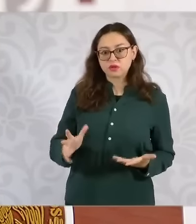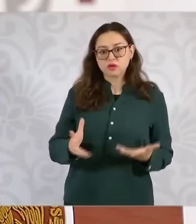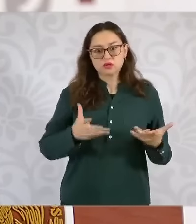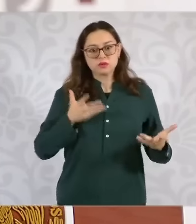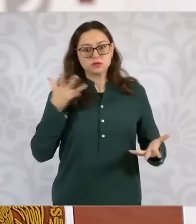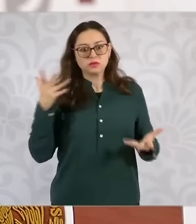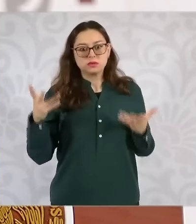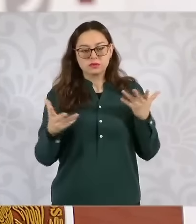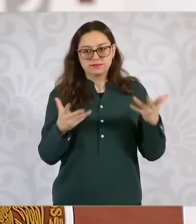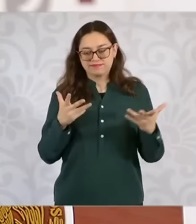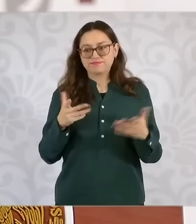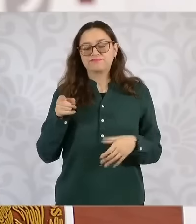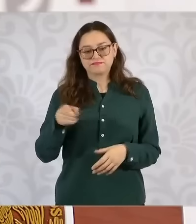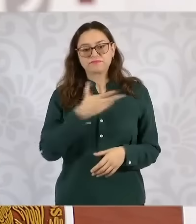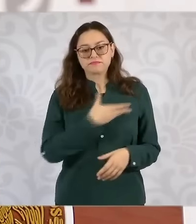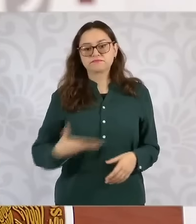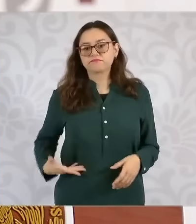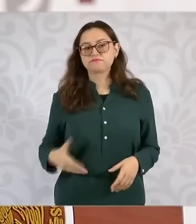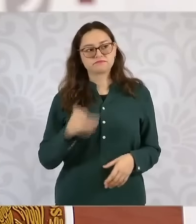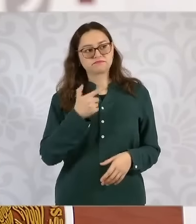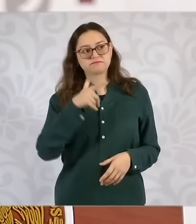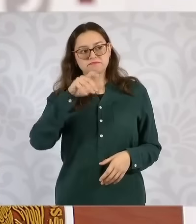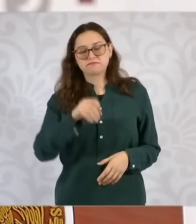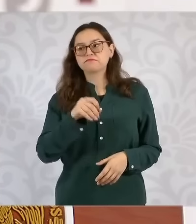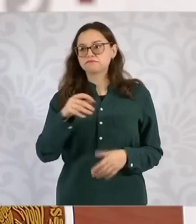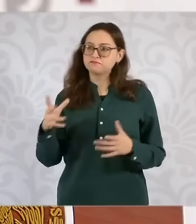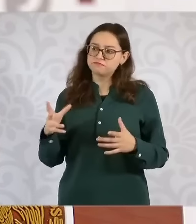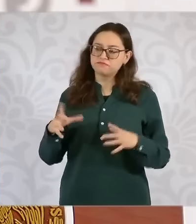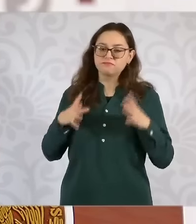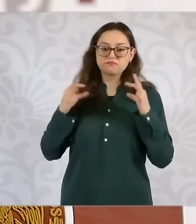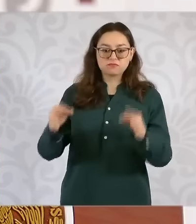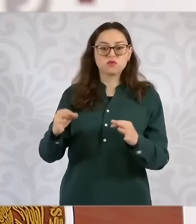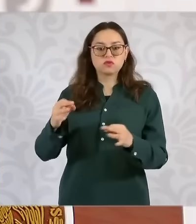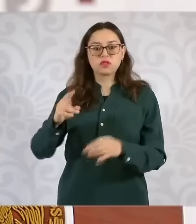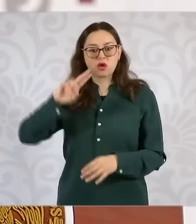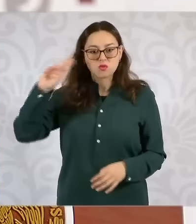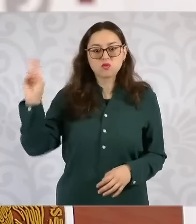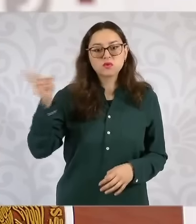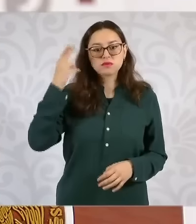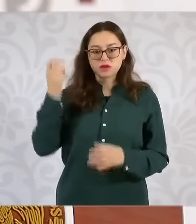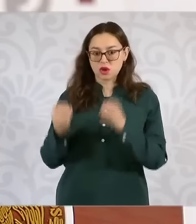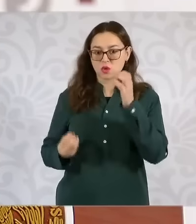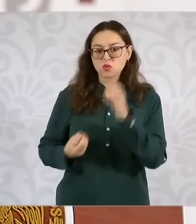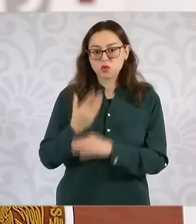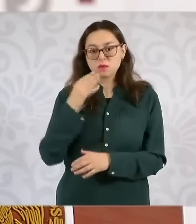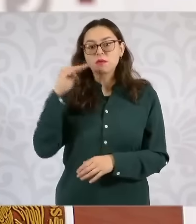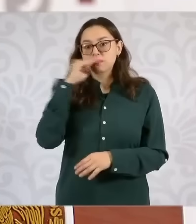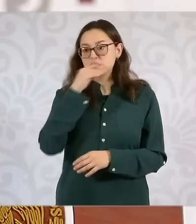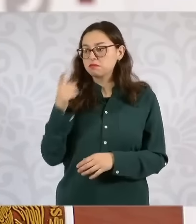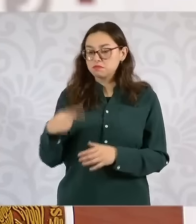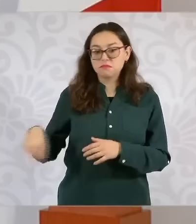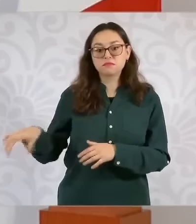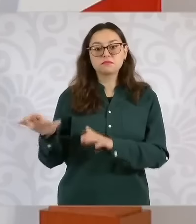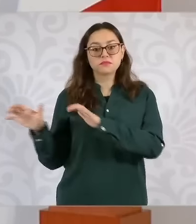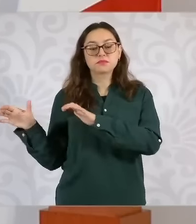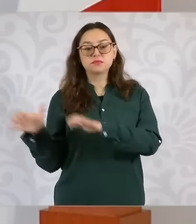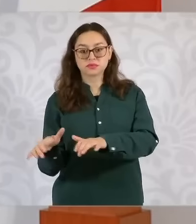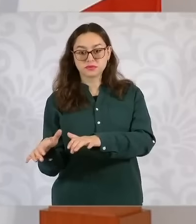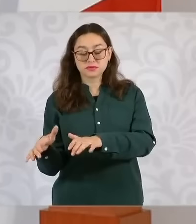nuevas universidades públicas. Este programa se creó con universidades públicas gratuitas desde su entrada y